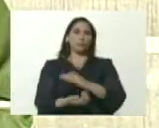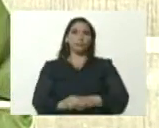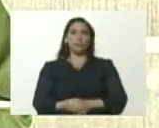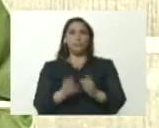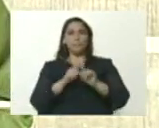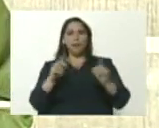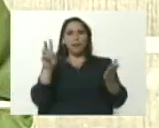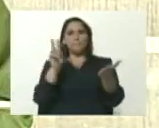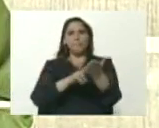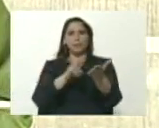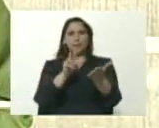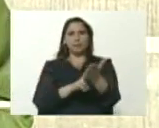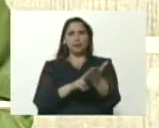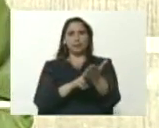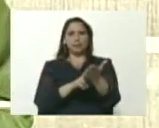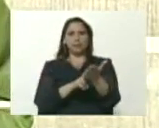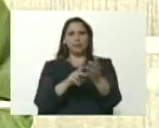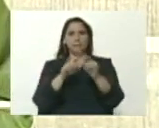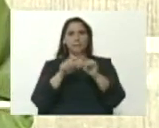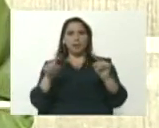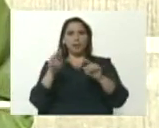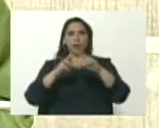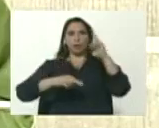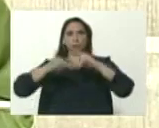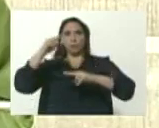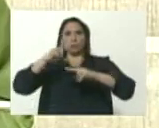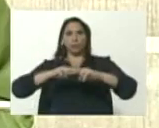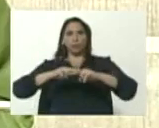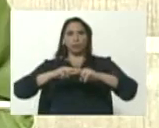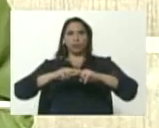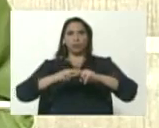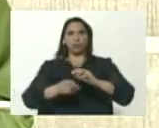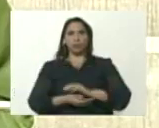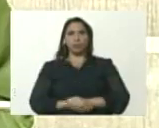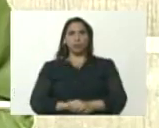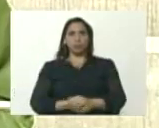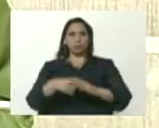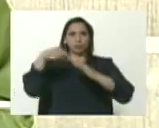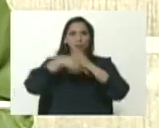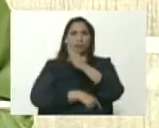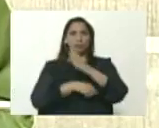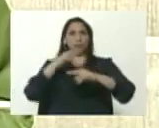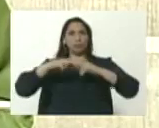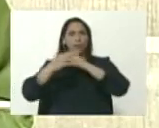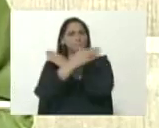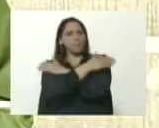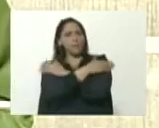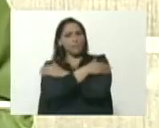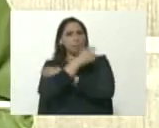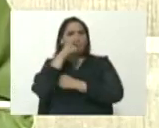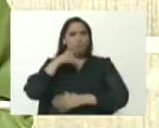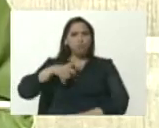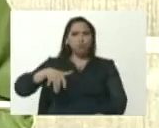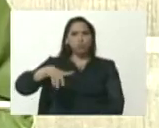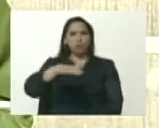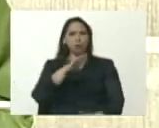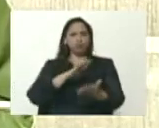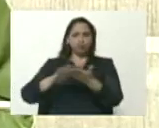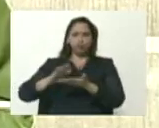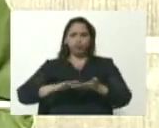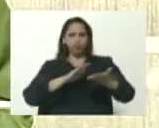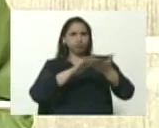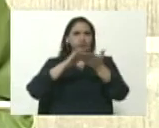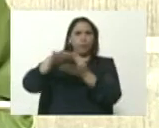la verdad, para construir lazos profundos, para abrazar al pueblo, para resolver